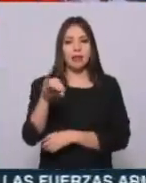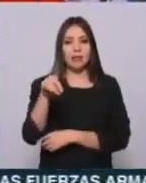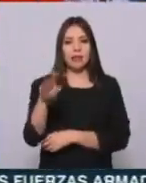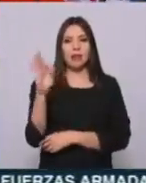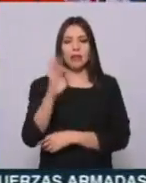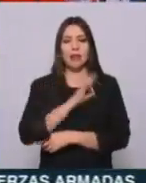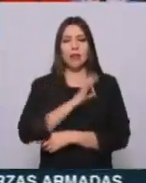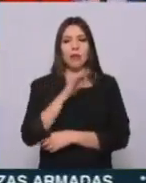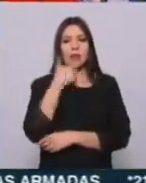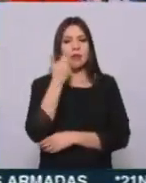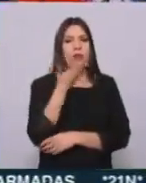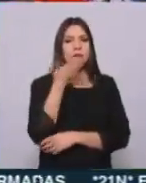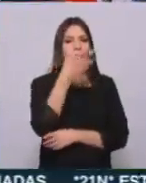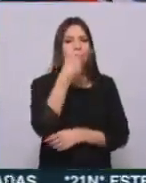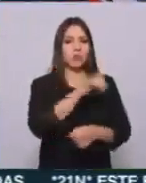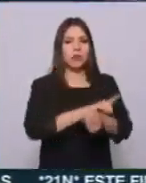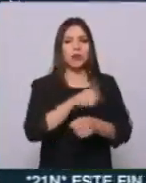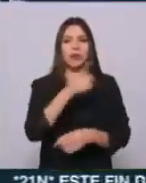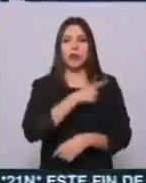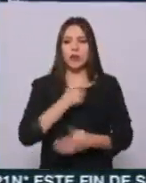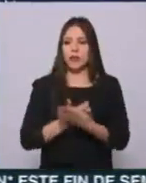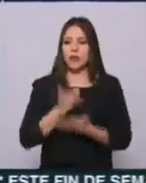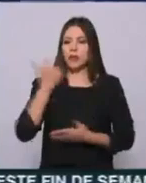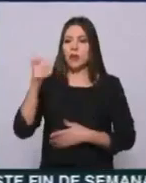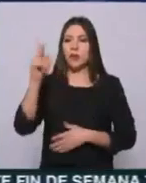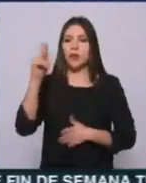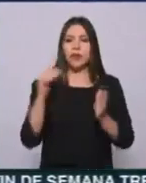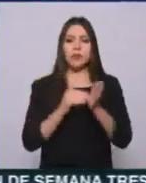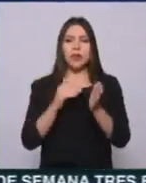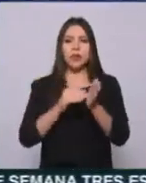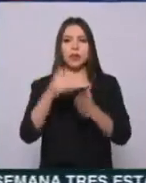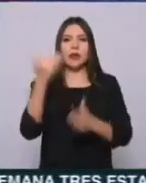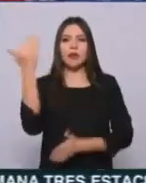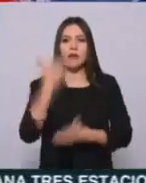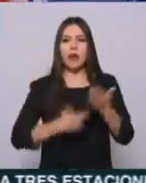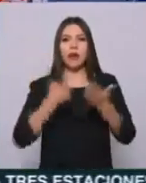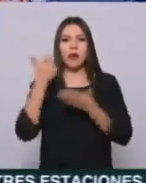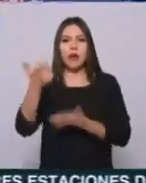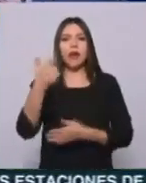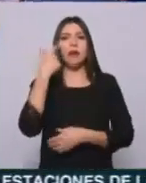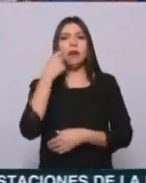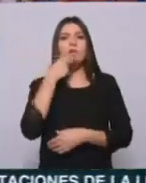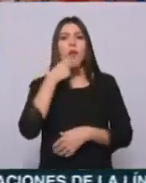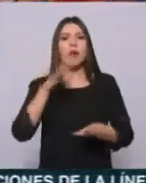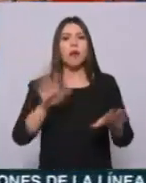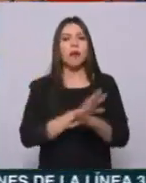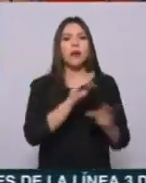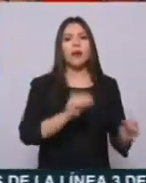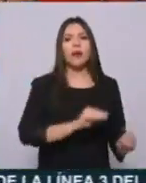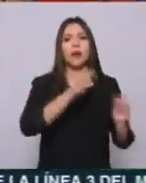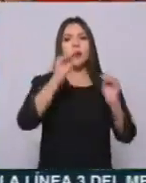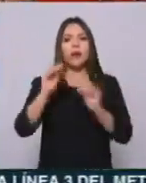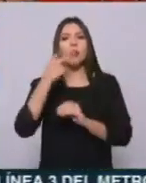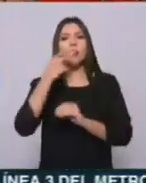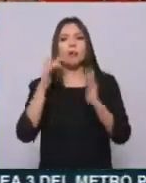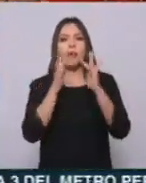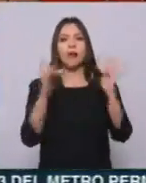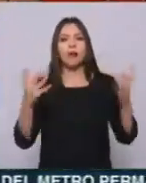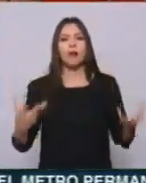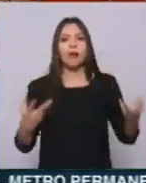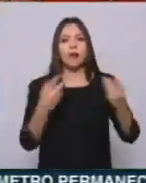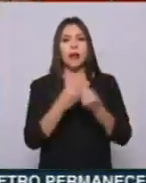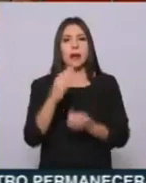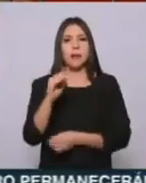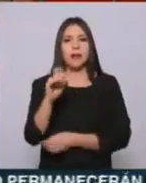Liga para exigir los 80 millones que el cuadro colchonero considera hacen falta por el traspaso del francés Griezmann al cuadro del Barcelona. El